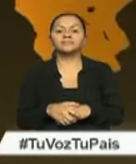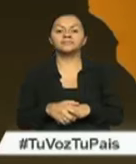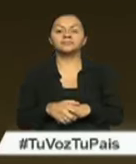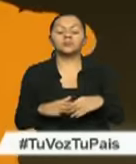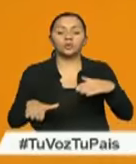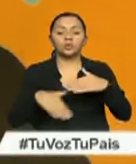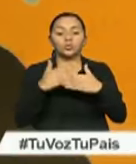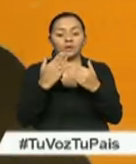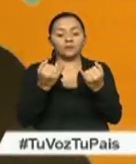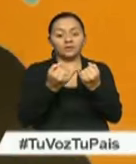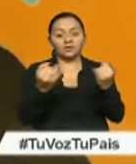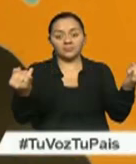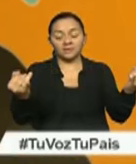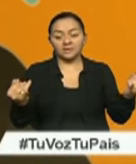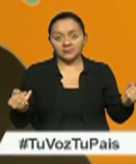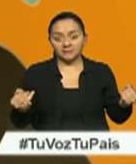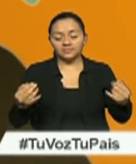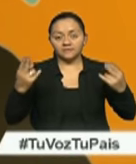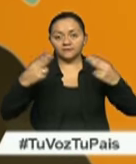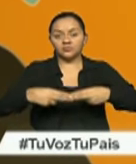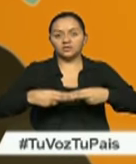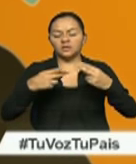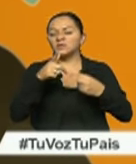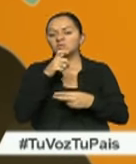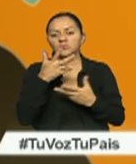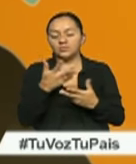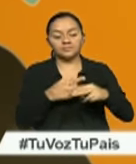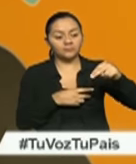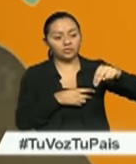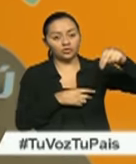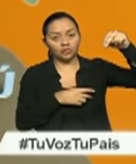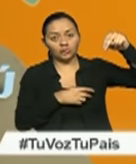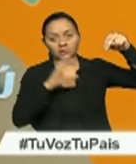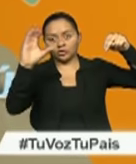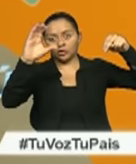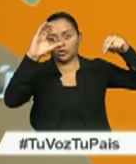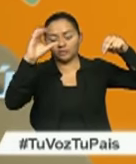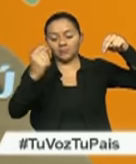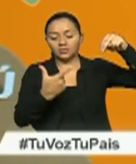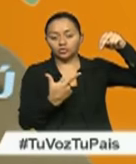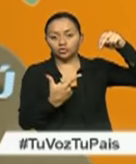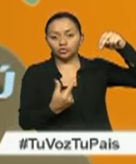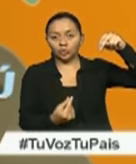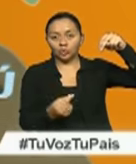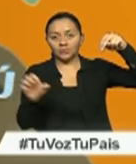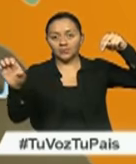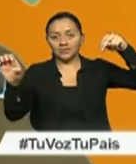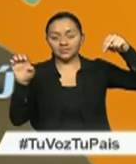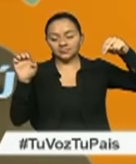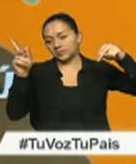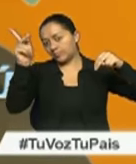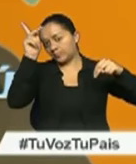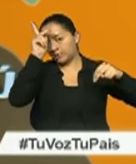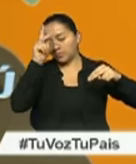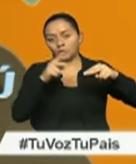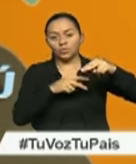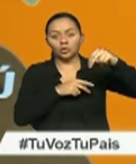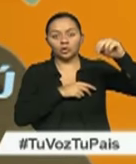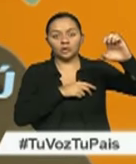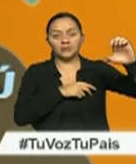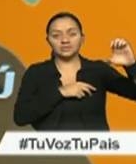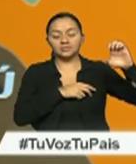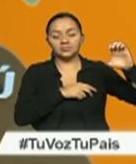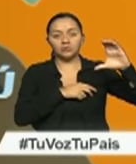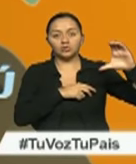nuevos límites fronterizos de nuestro país son: al norte Colombia, al sur y este Perú, al noreste Costa Rica